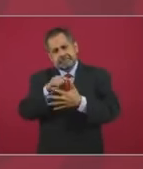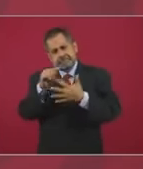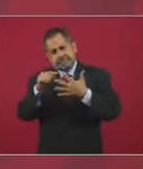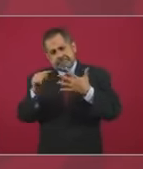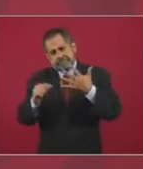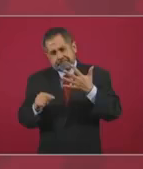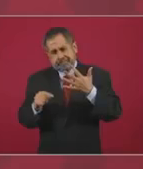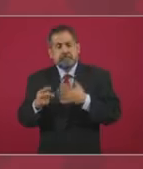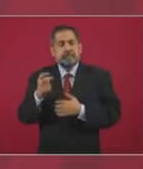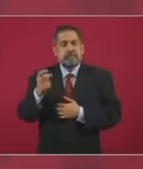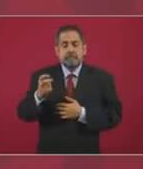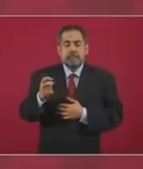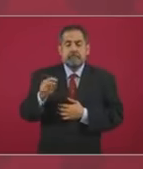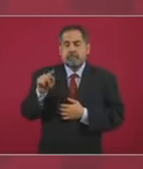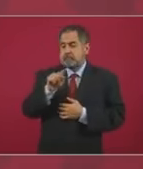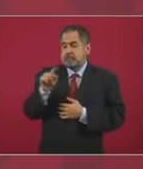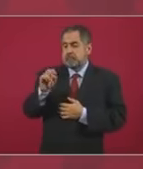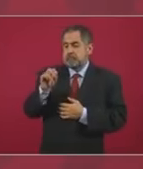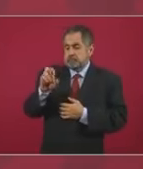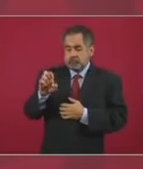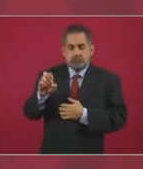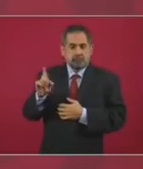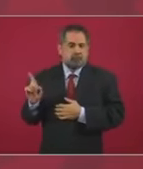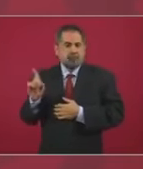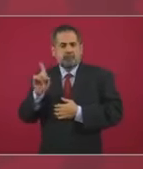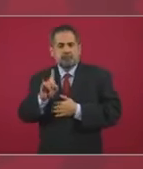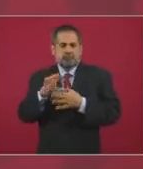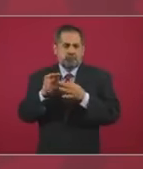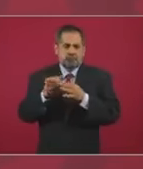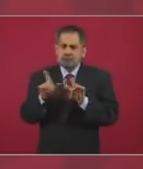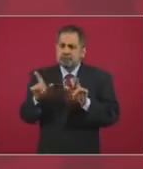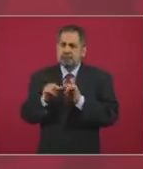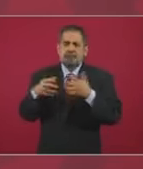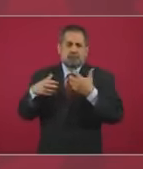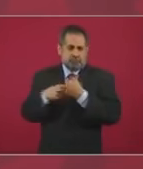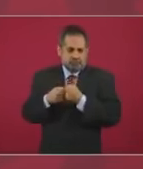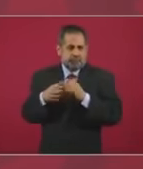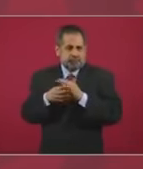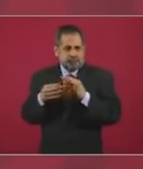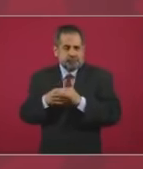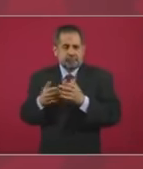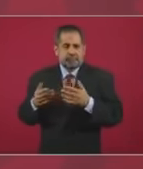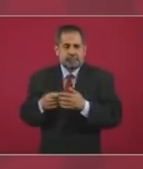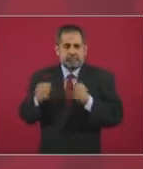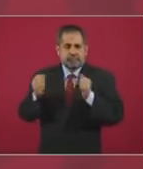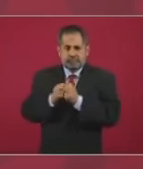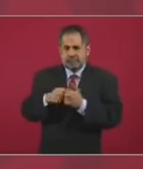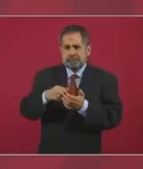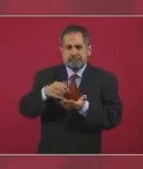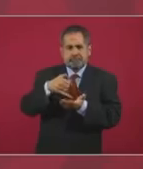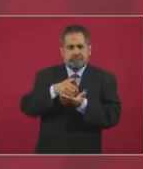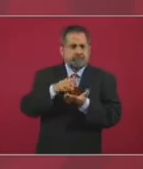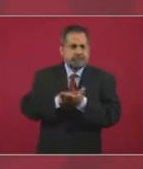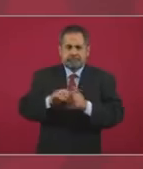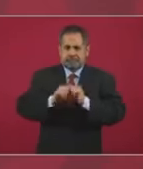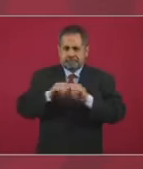que Zoé lo exponga de manera breve y por escrito se